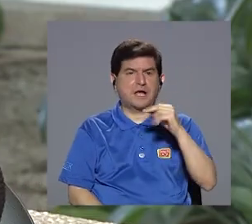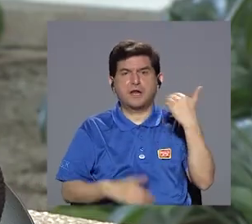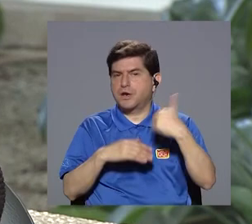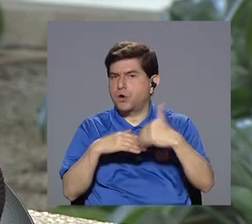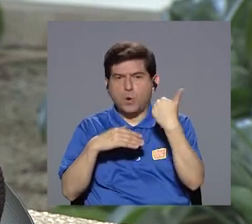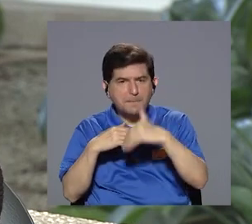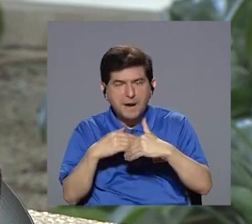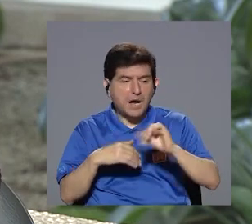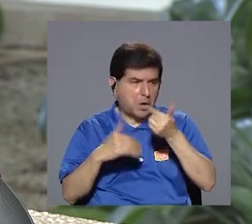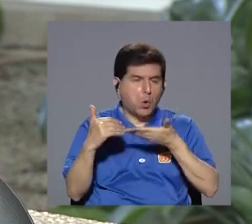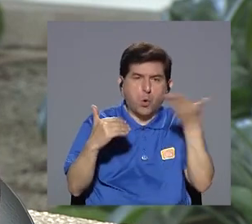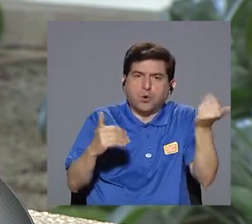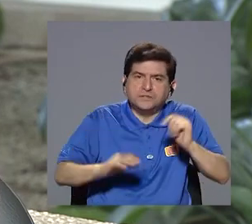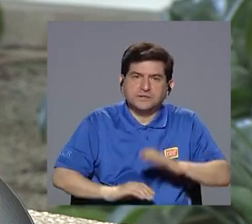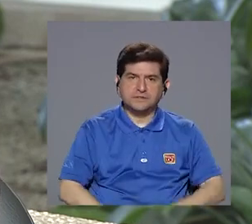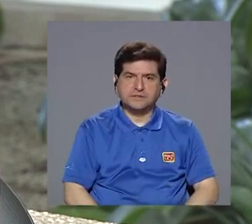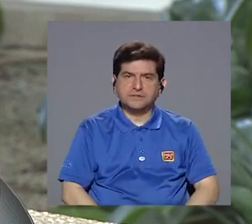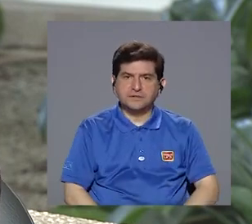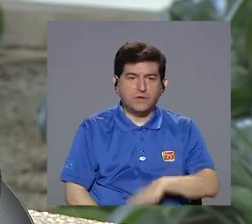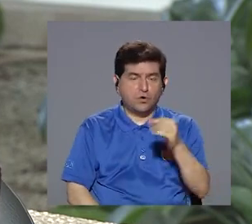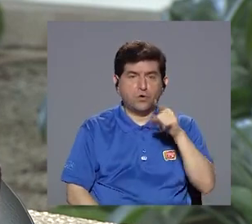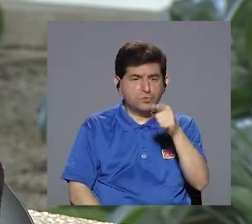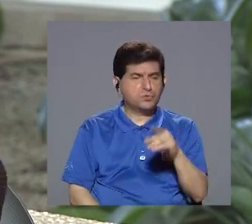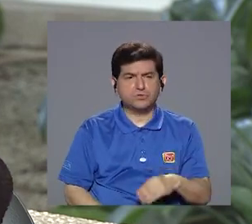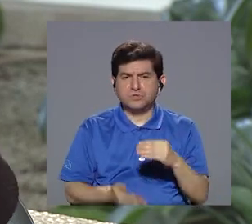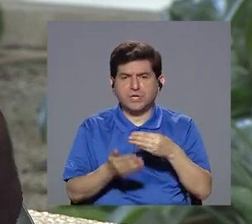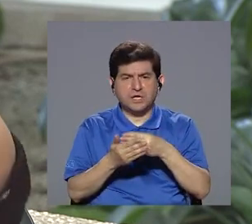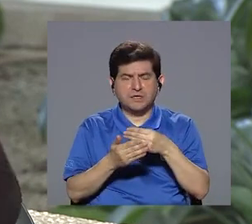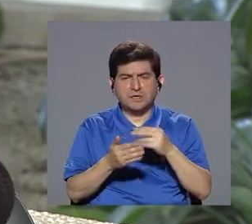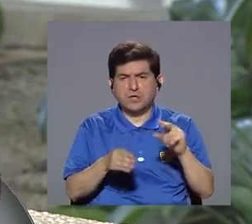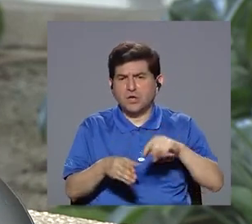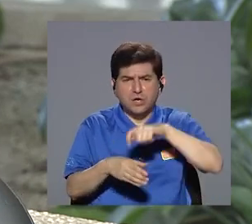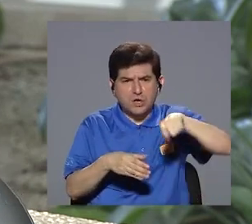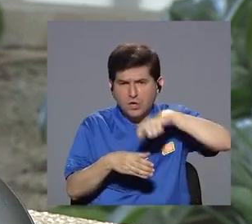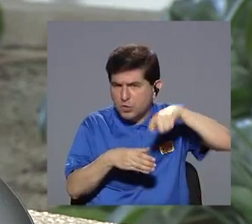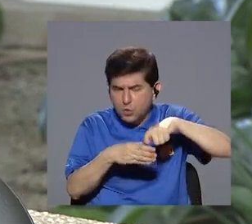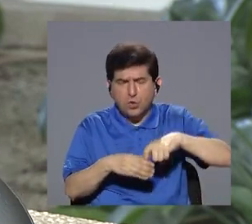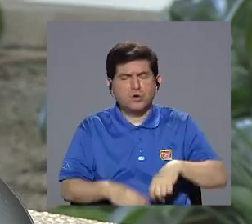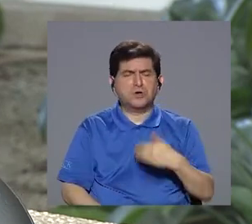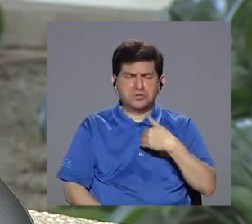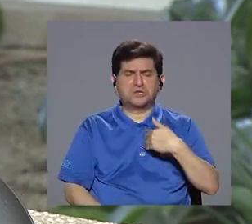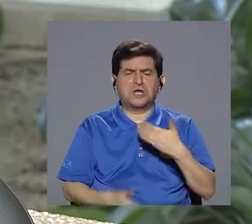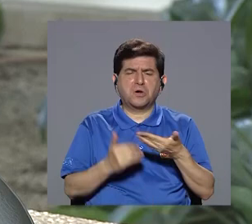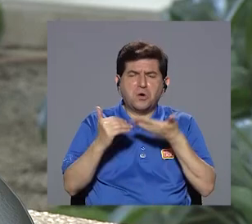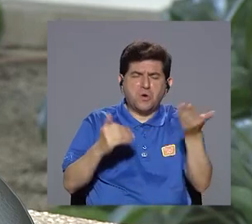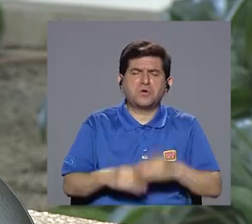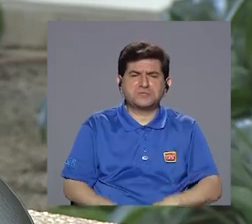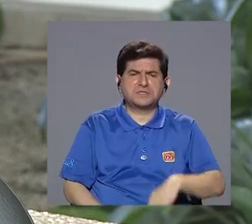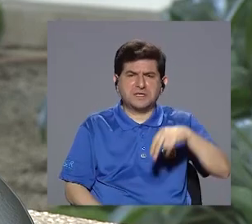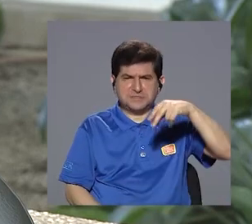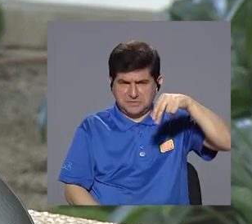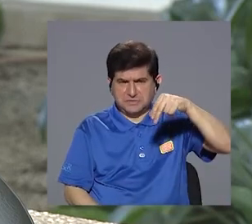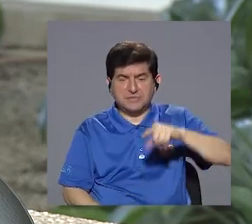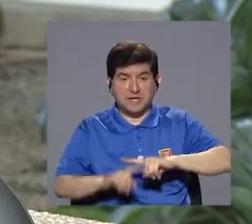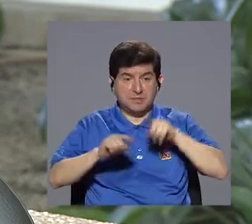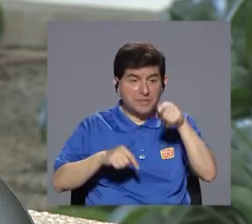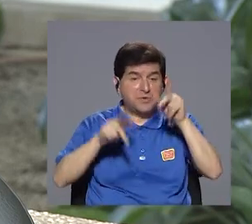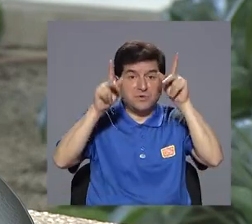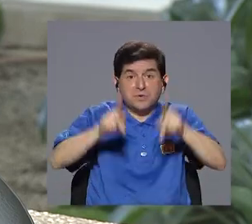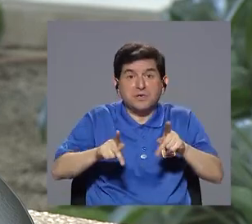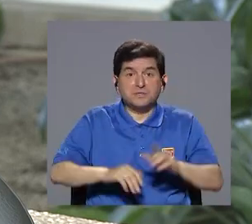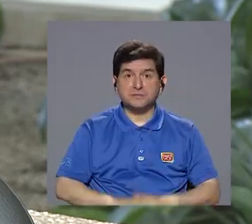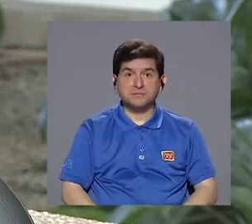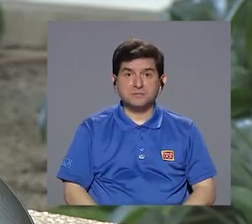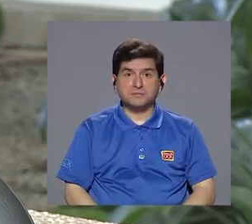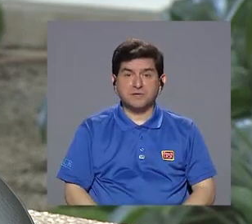pan, te tengo otras cosas. O si sé que no consumís azúcar, te tengo salado. Pero cuando nos topamos con este tipo